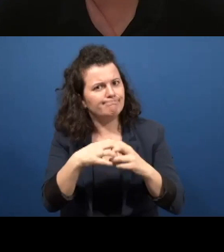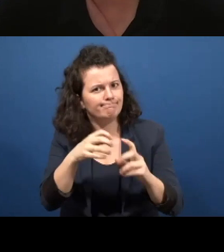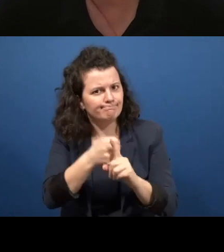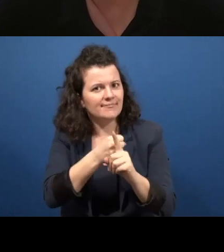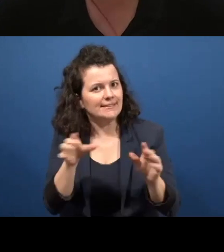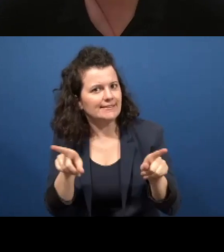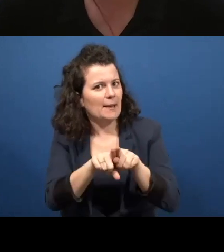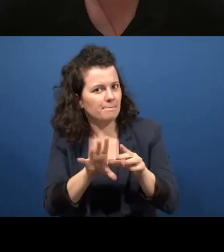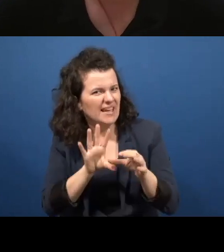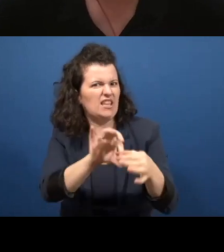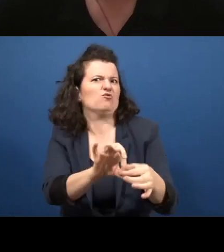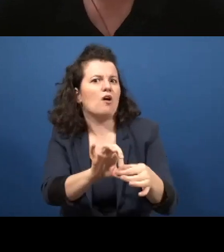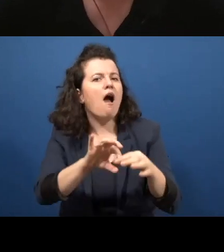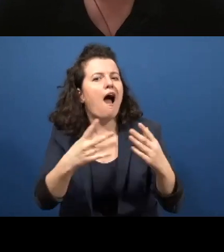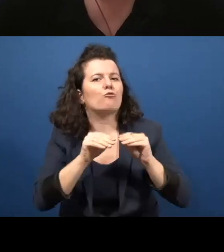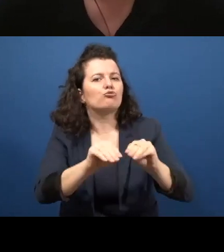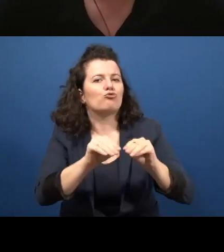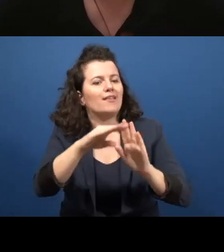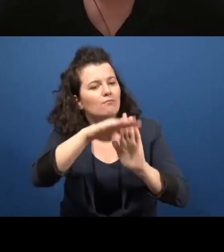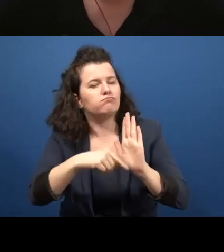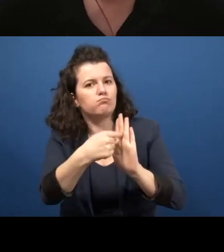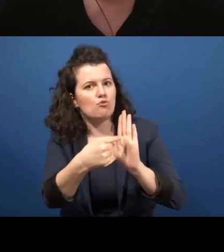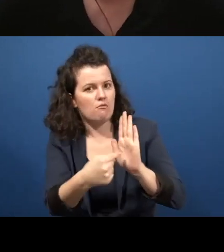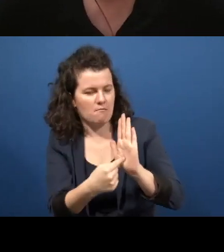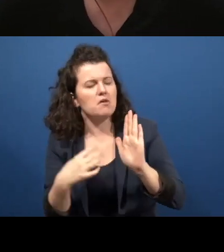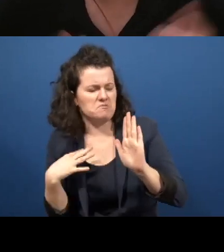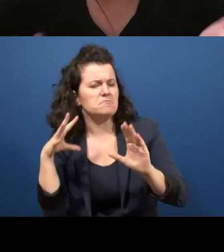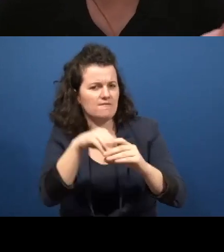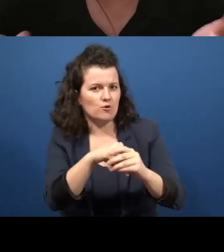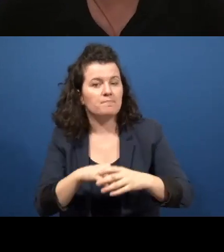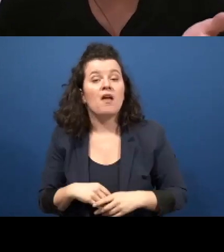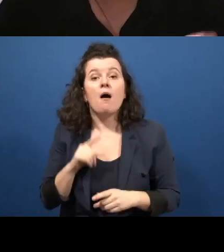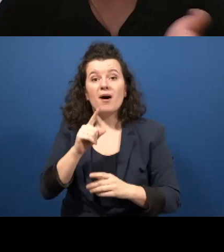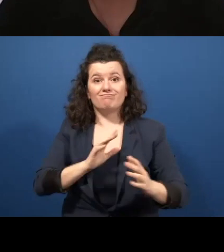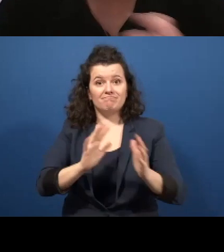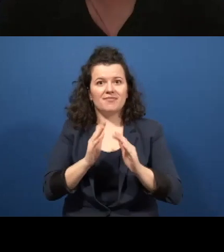estudios vocacional en mi país, Hungría, perdón. Y